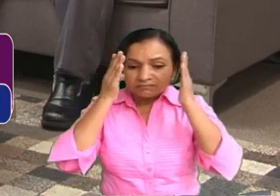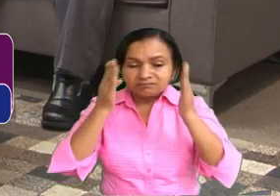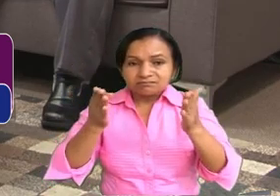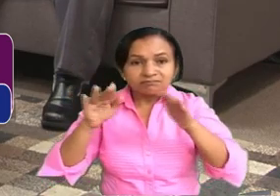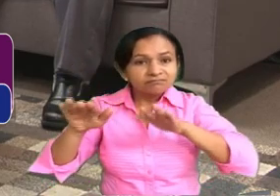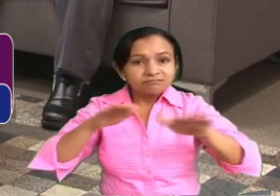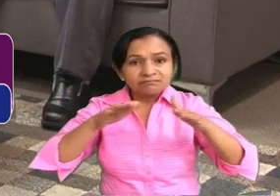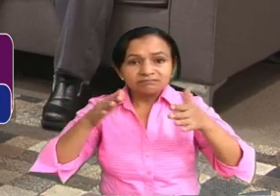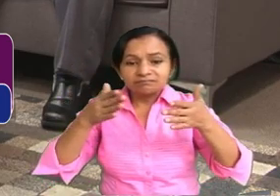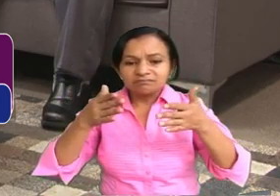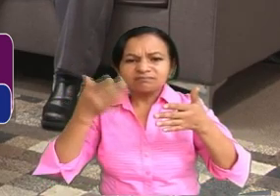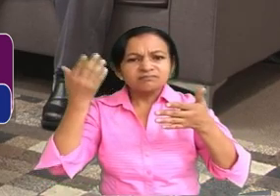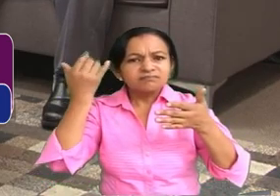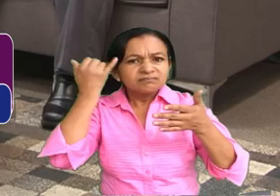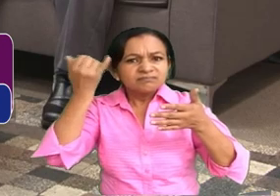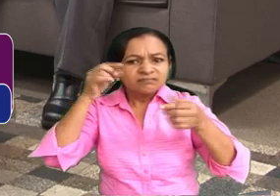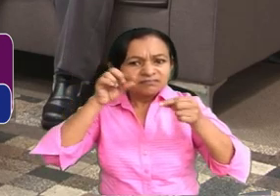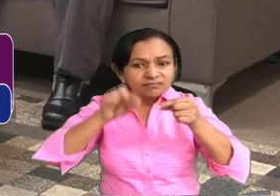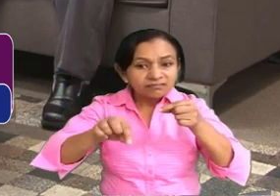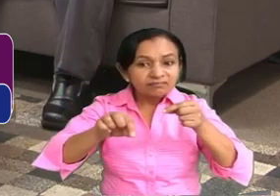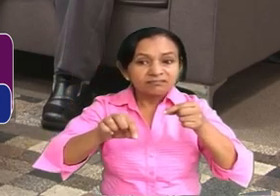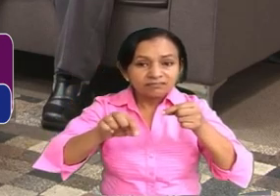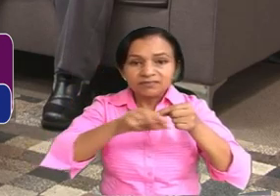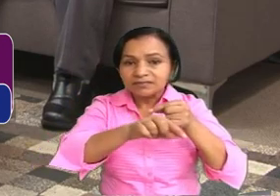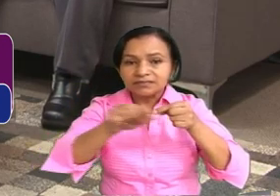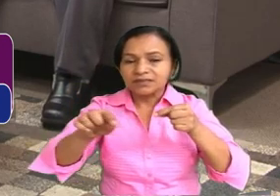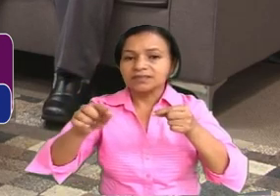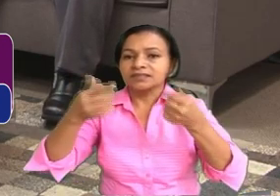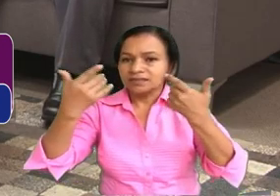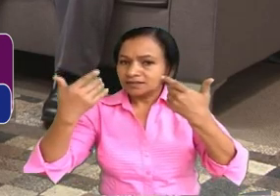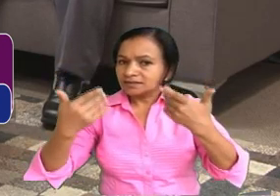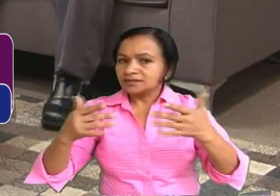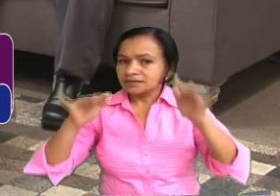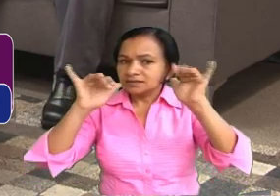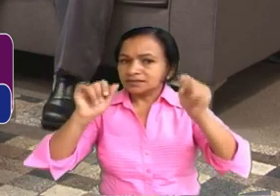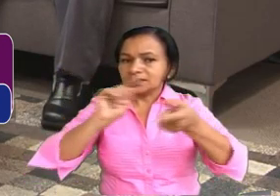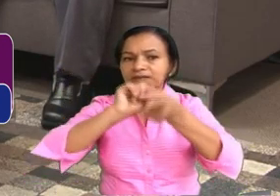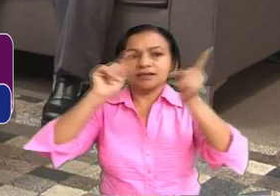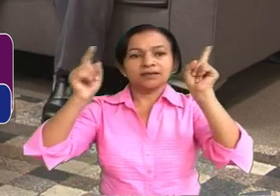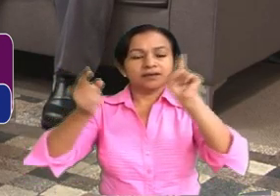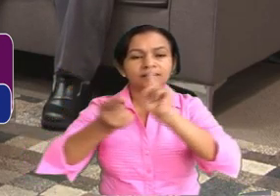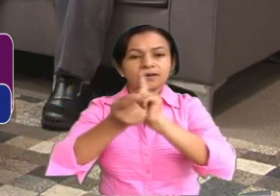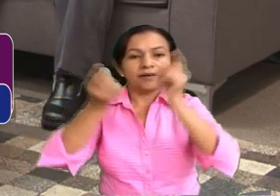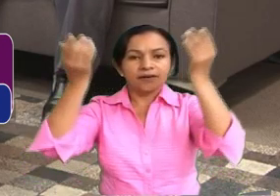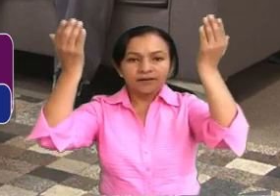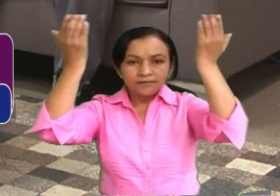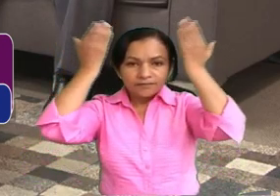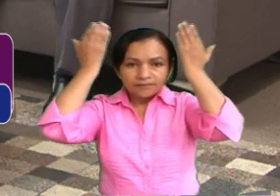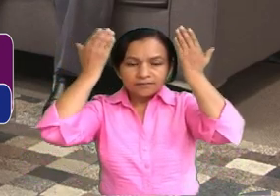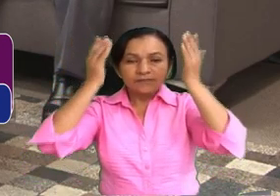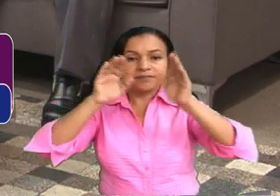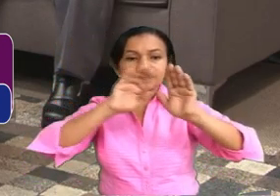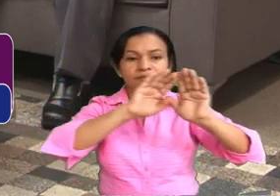bien, adivinando el doctor. Eso se ha superado porque las enfermeras ahora ya